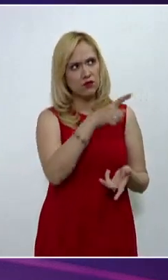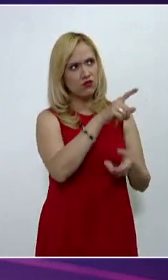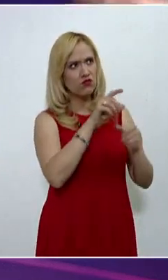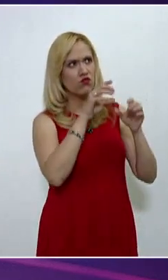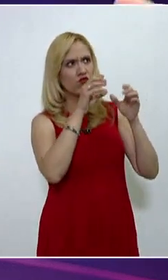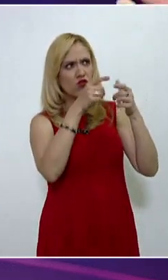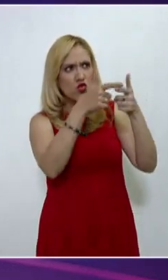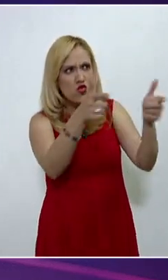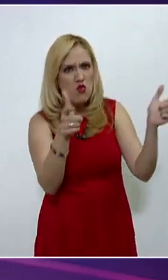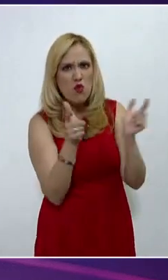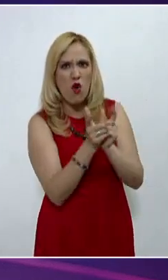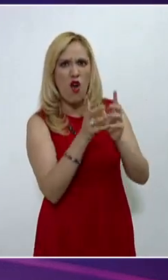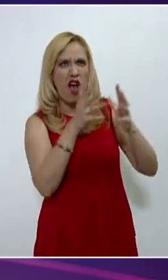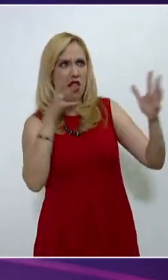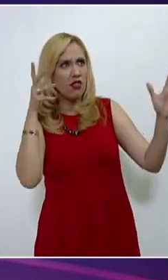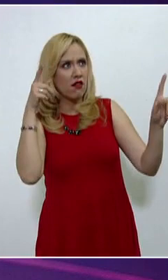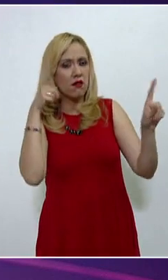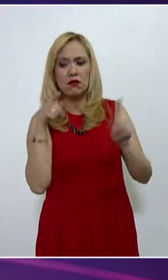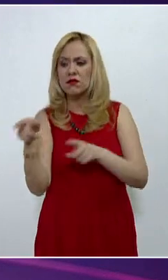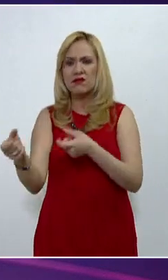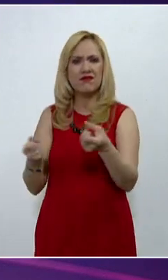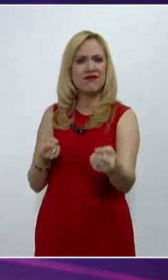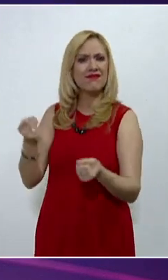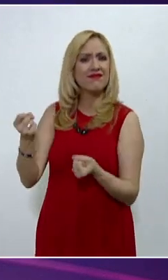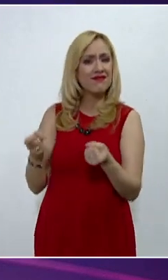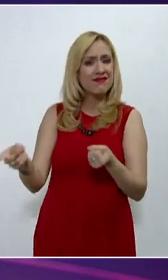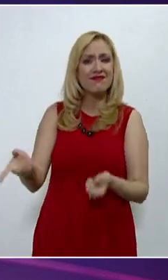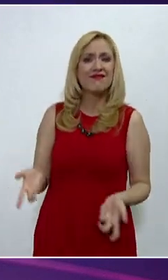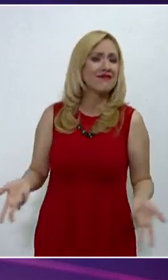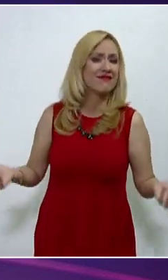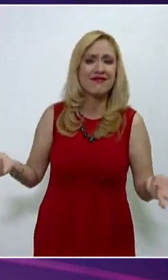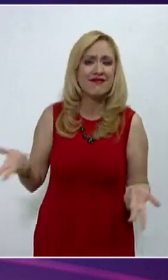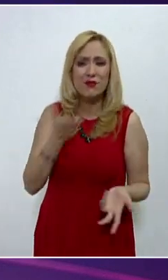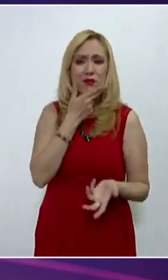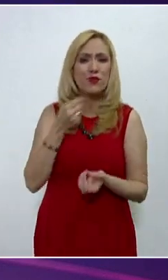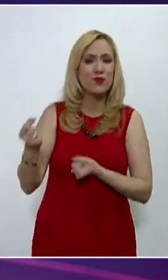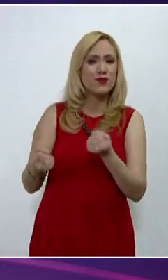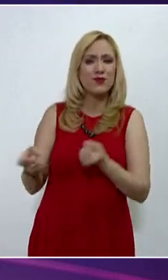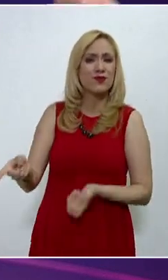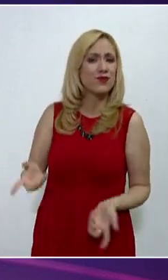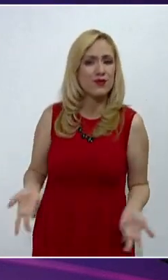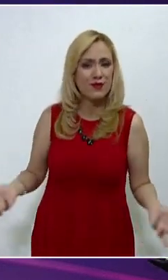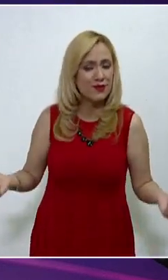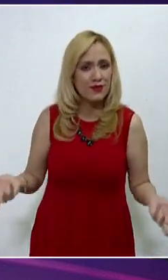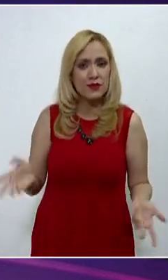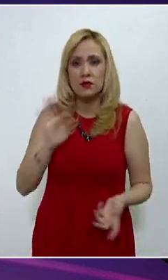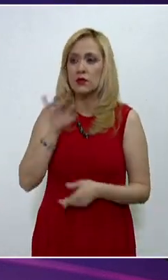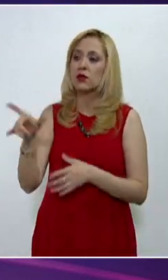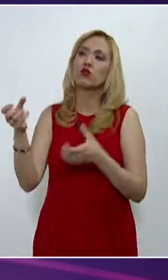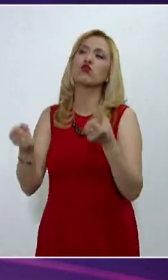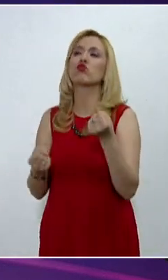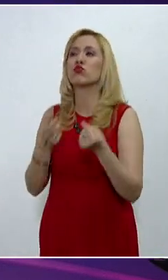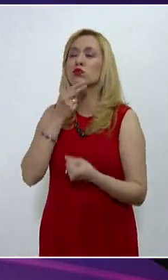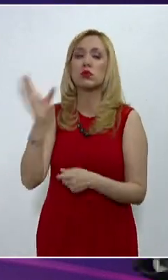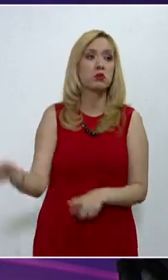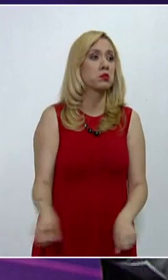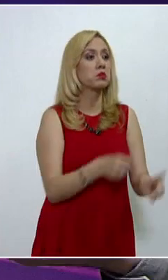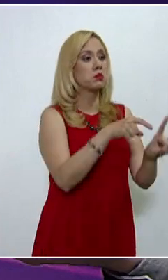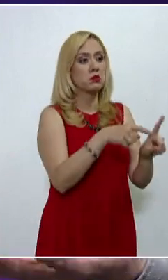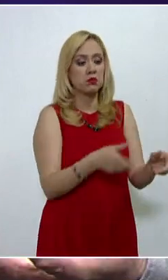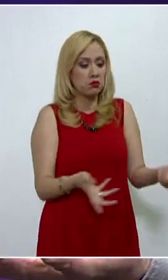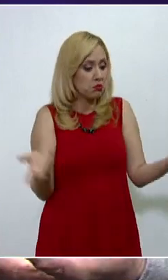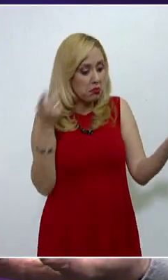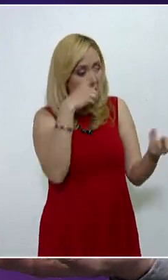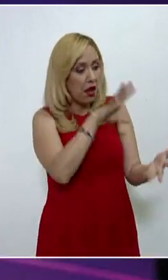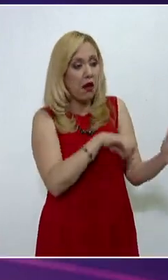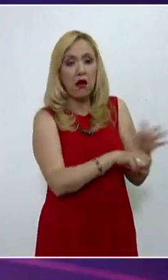no del mero conductor? Entonces, y además no es necesario un catálogo de prisión preventiva en materia de hidrocarburos. Si llevas al conductor, el juez podría decir de qué sirve